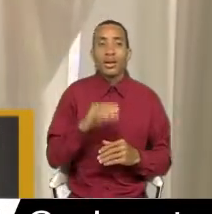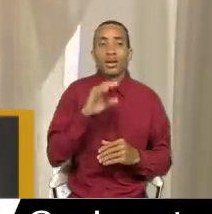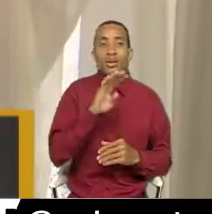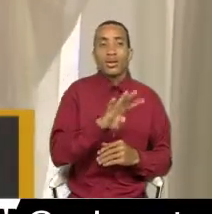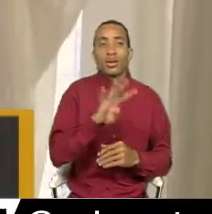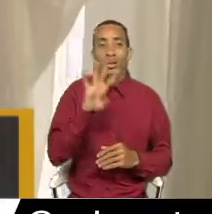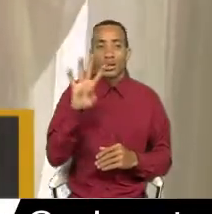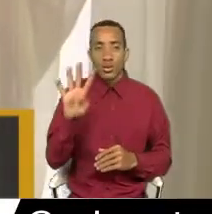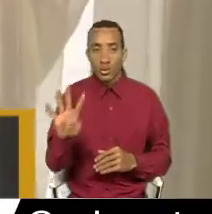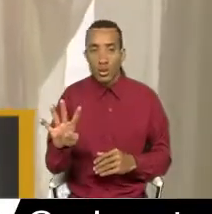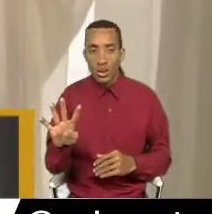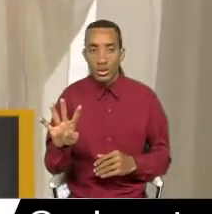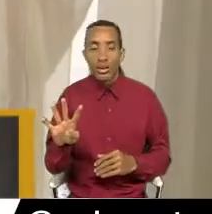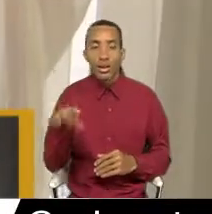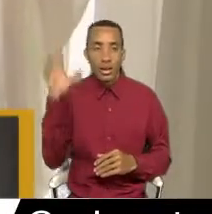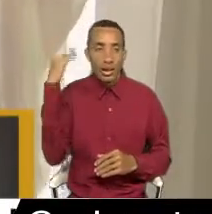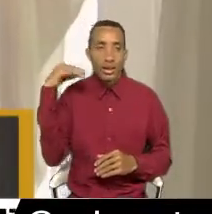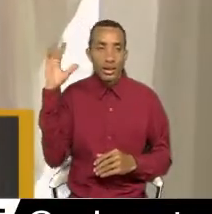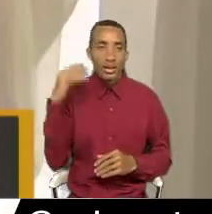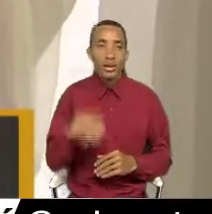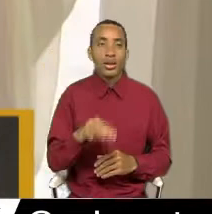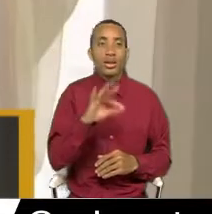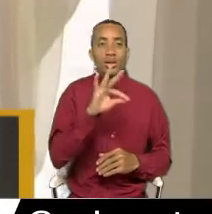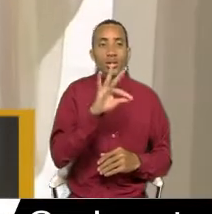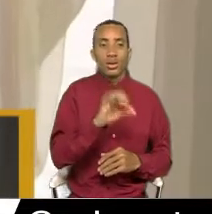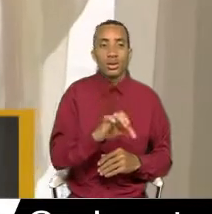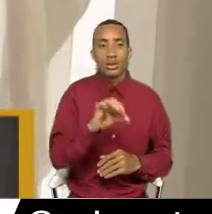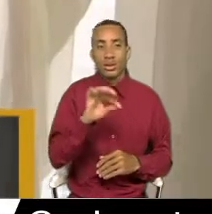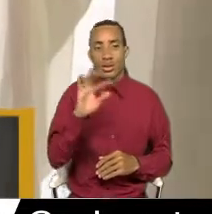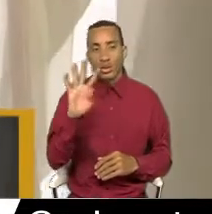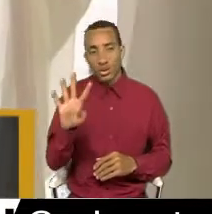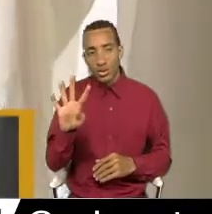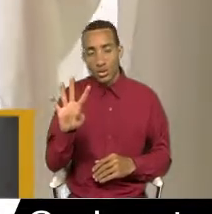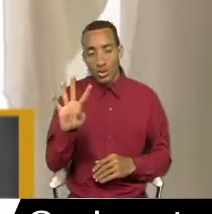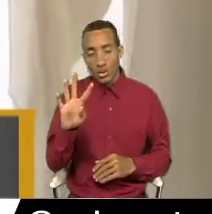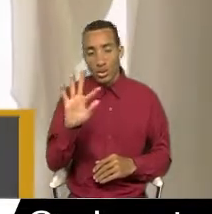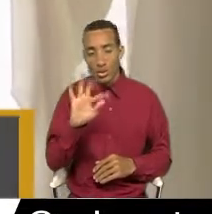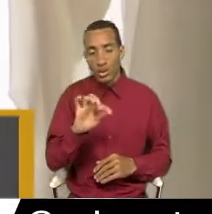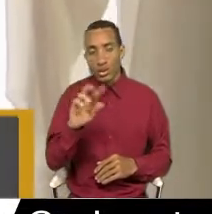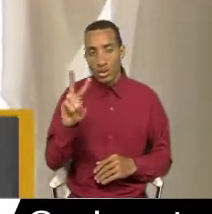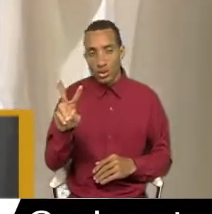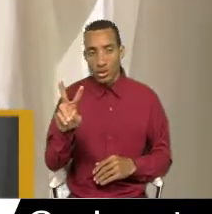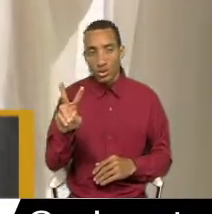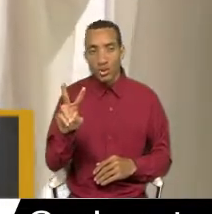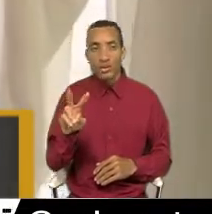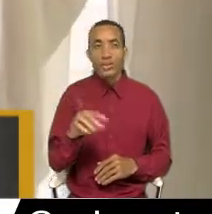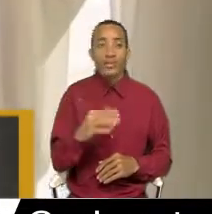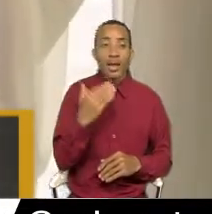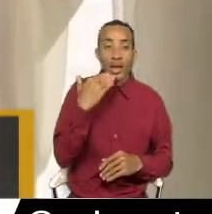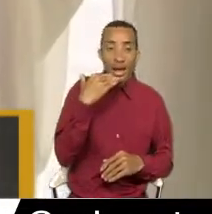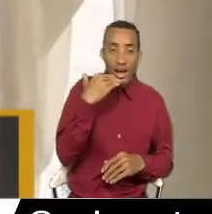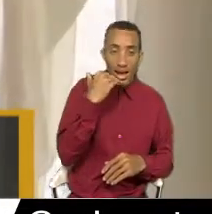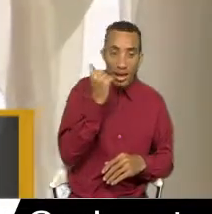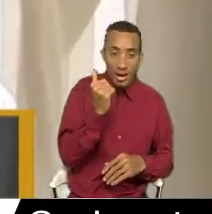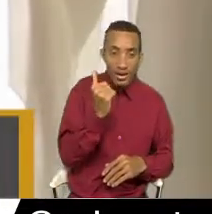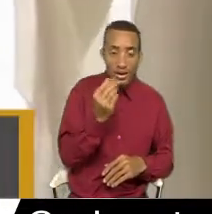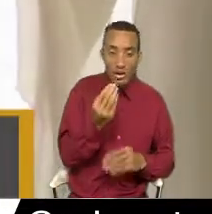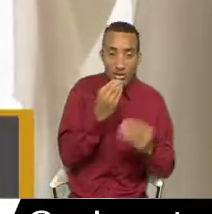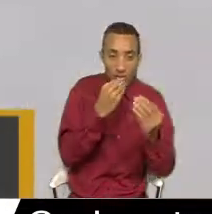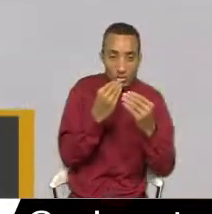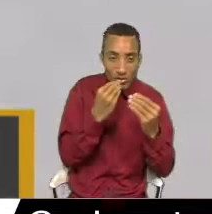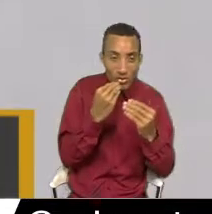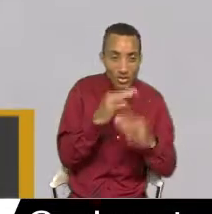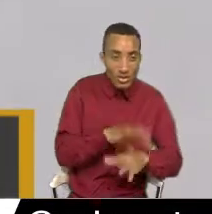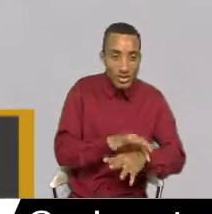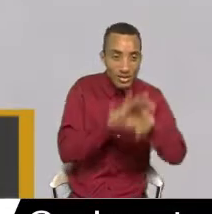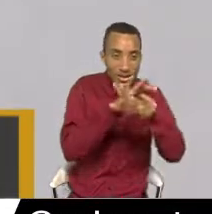bajado 44, estoy ahorita en 82, y la nutricionista me dijo que bajara más, que sea 10 kilos más, pero según